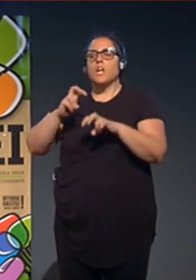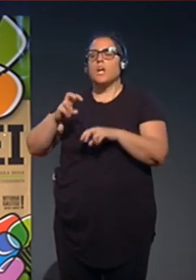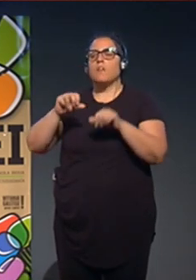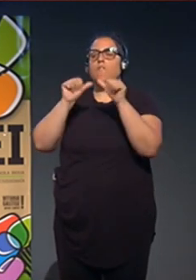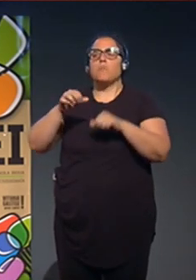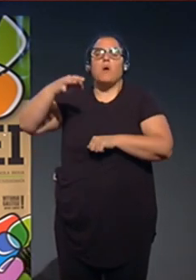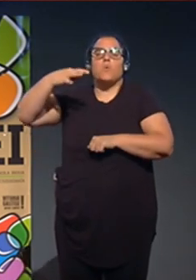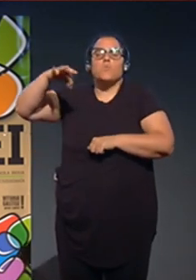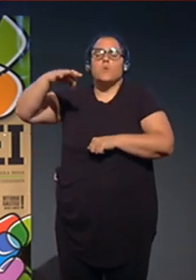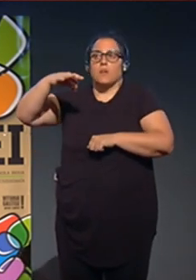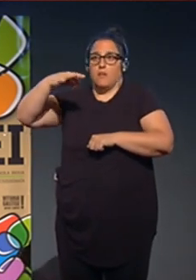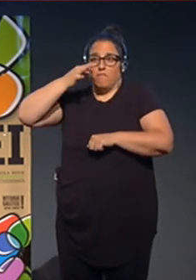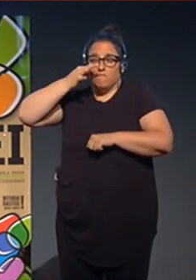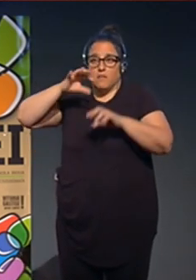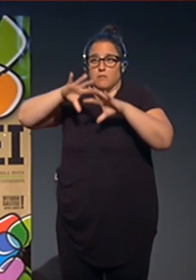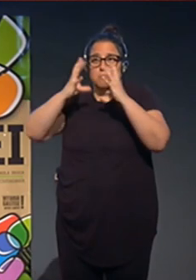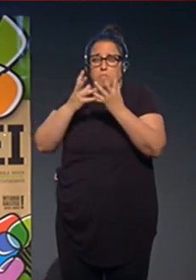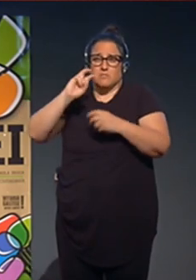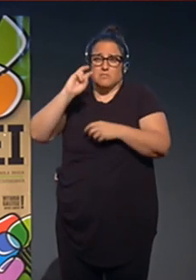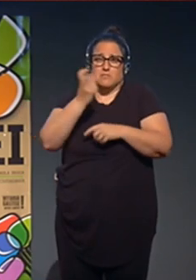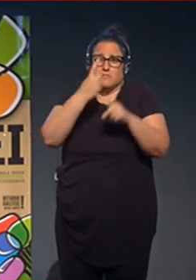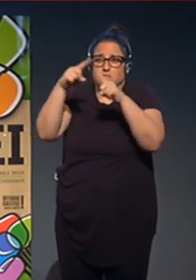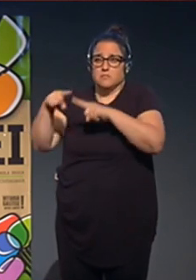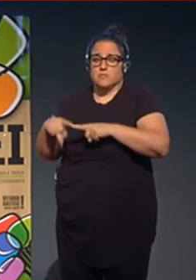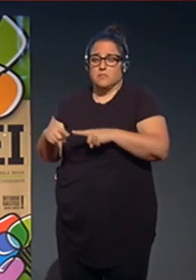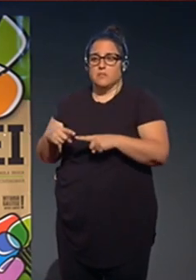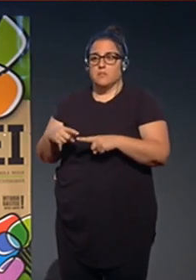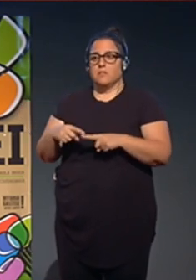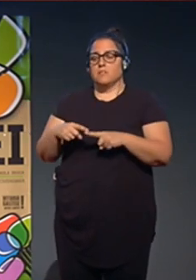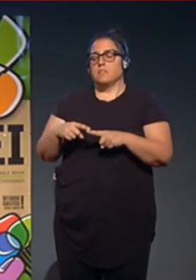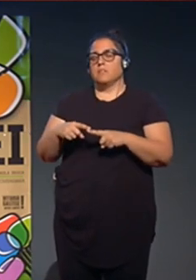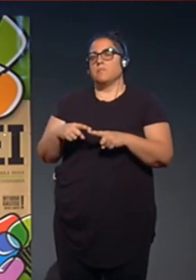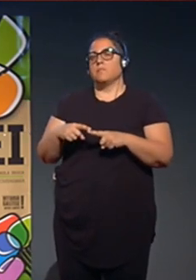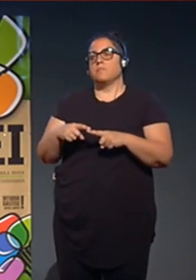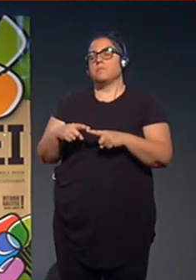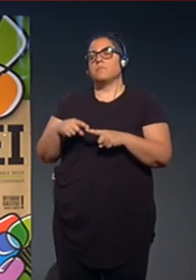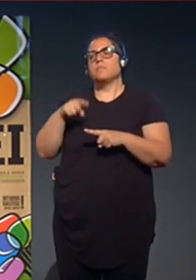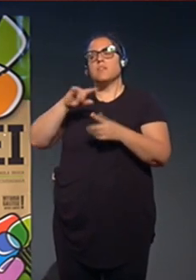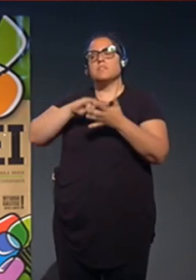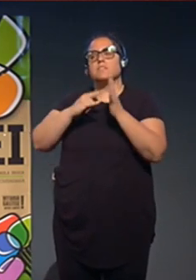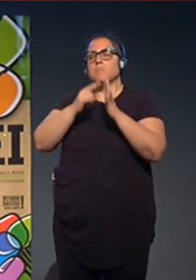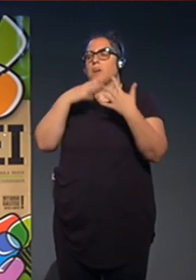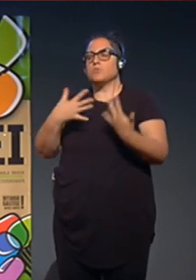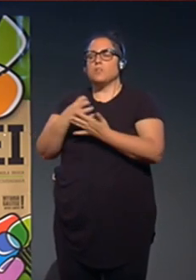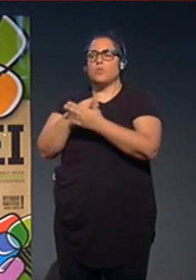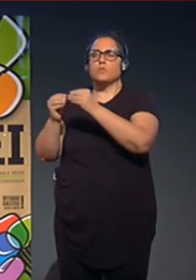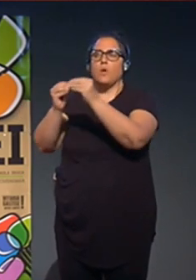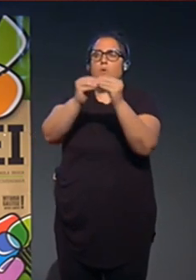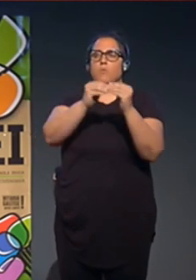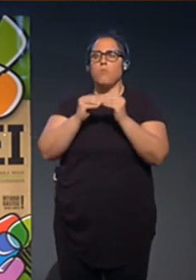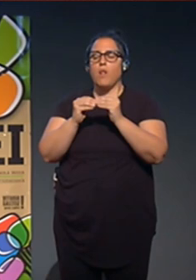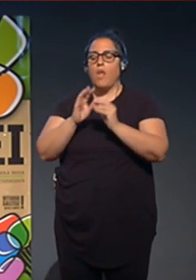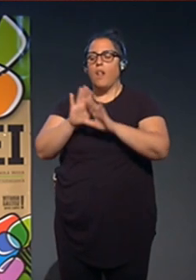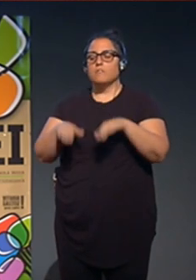mundo Antes había recetas locales en cada lugar un poquito distinto pero este sistema actual lleva a